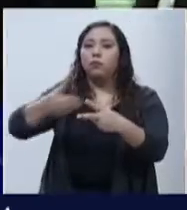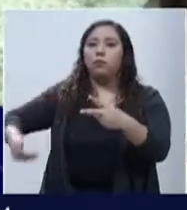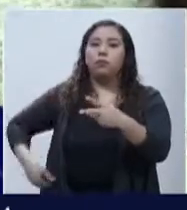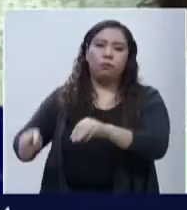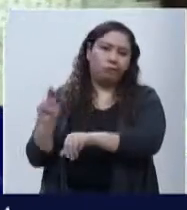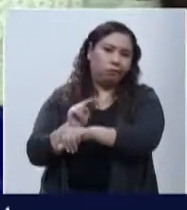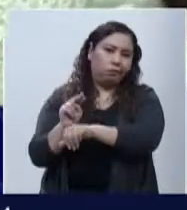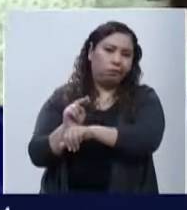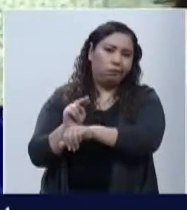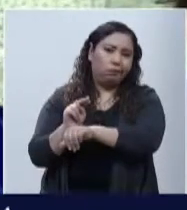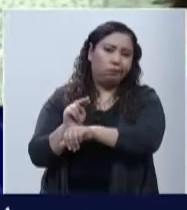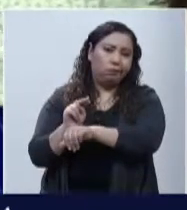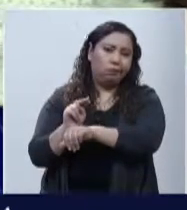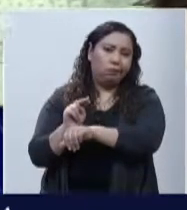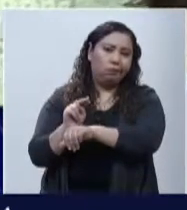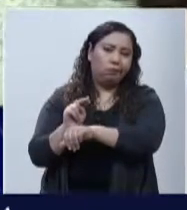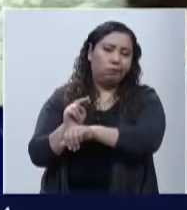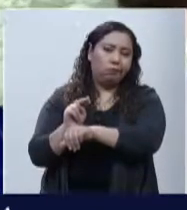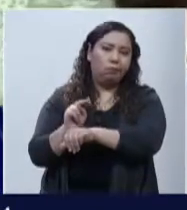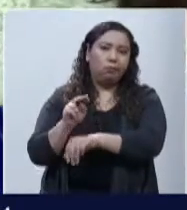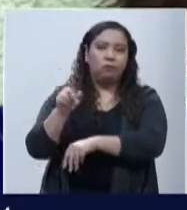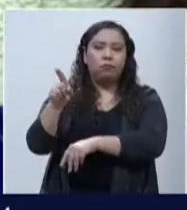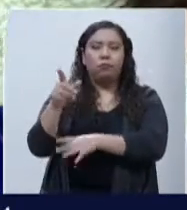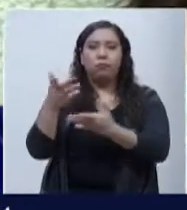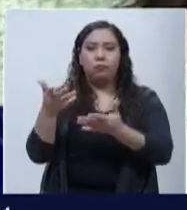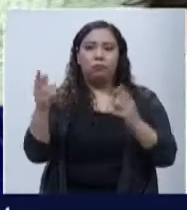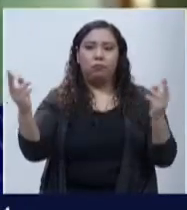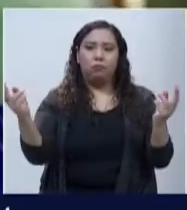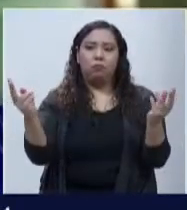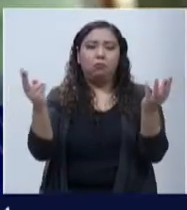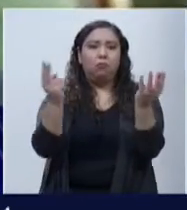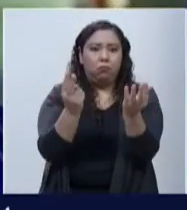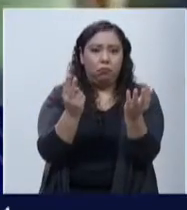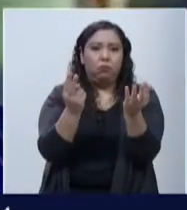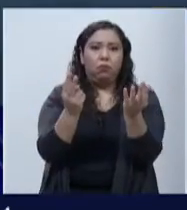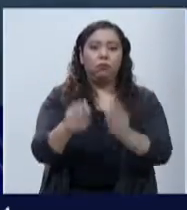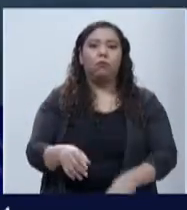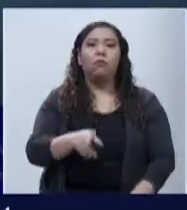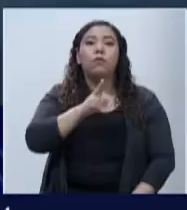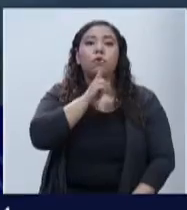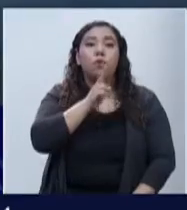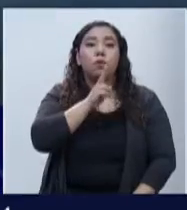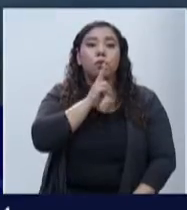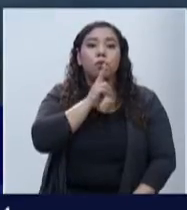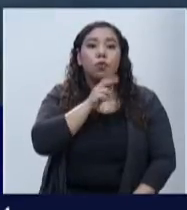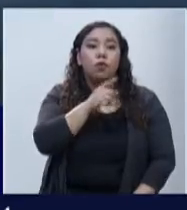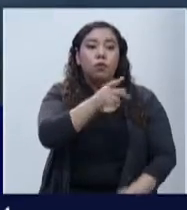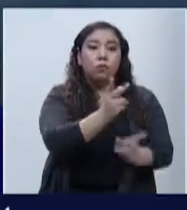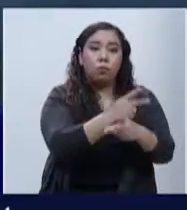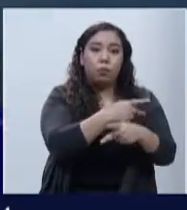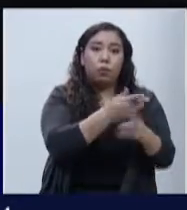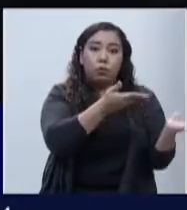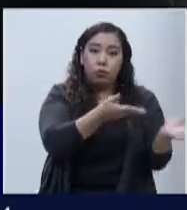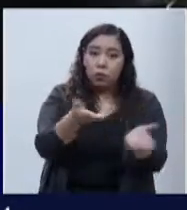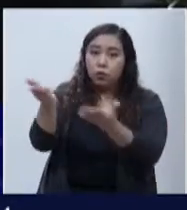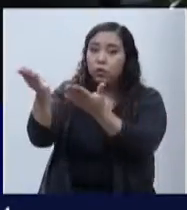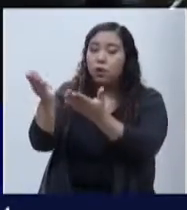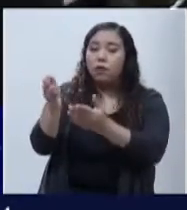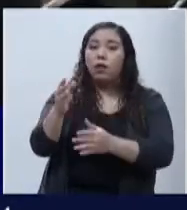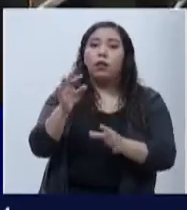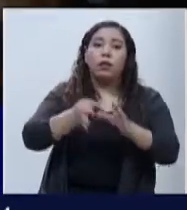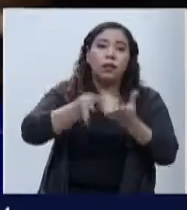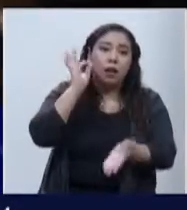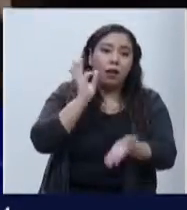negocios lorenzo di loreto honduras se exporta a este país una gran cantidad de café banano aceite de